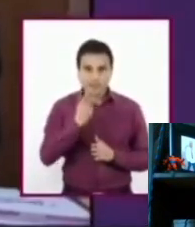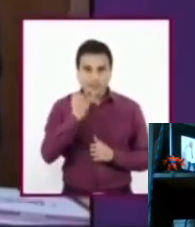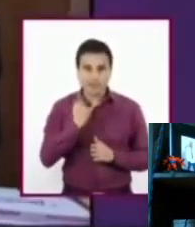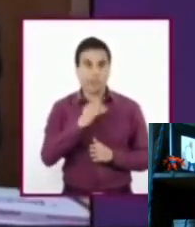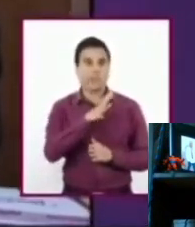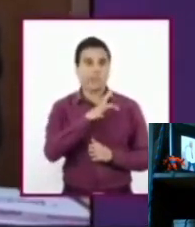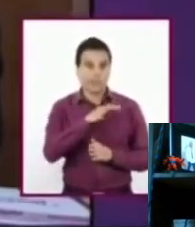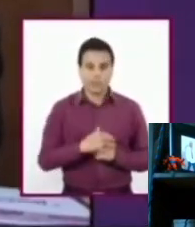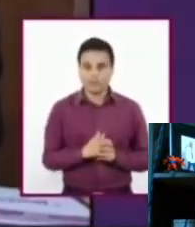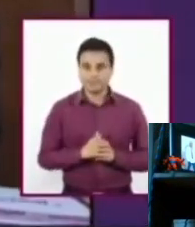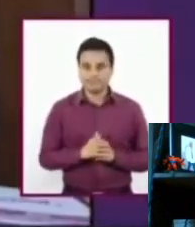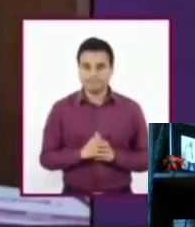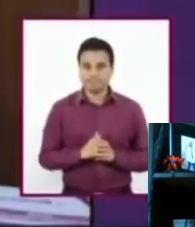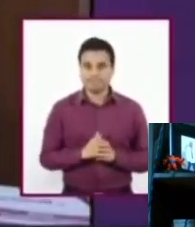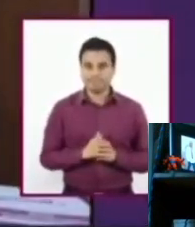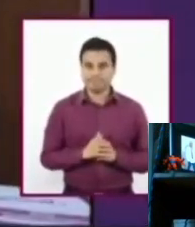infante